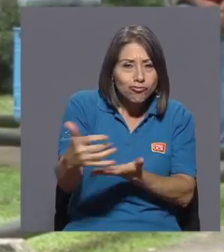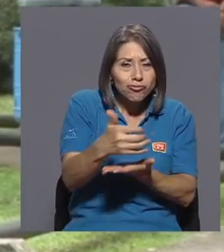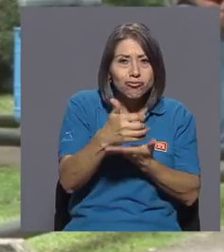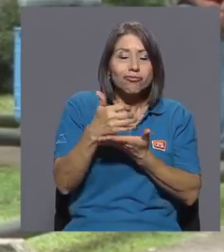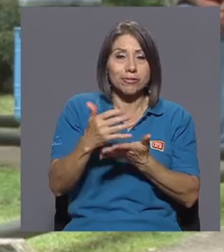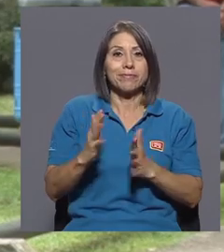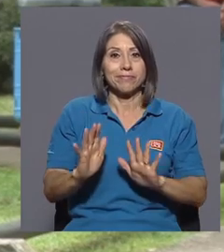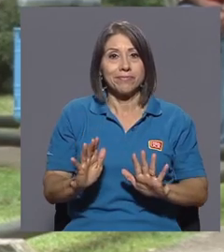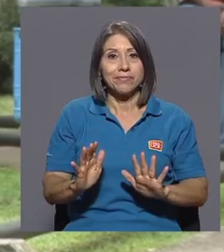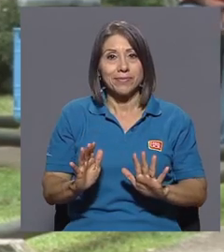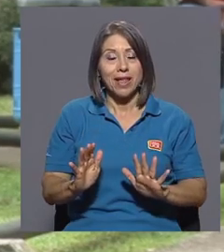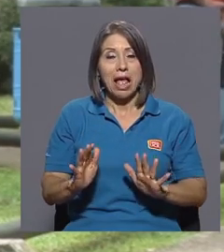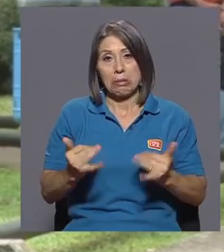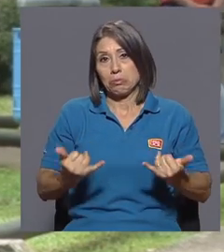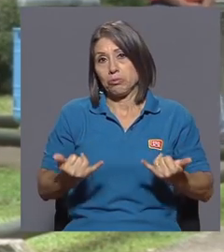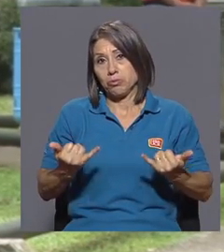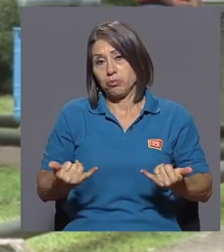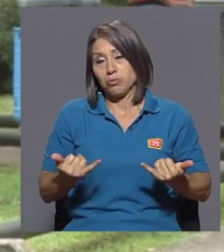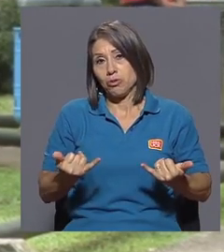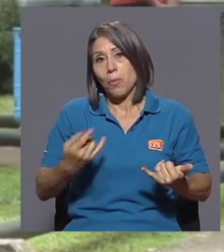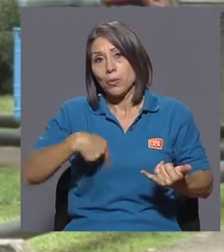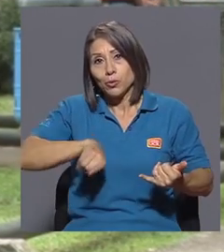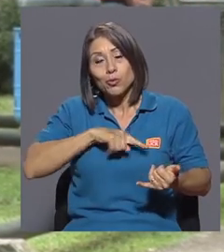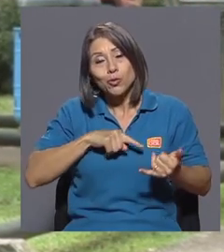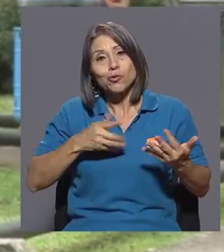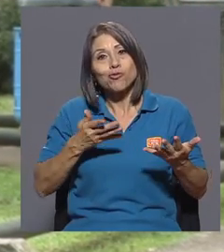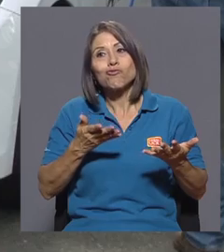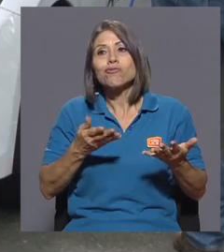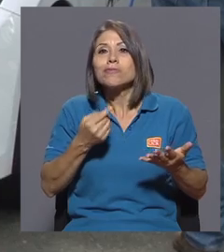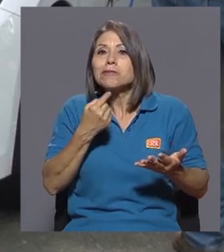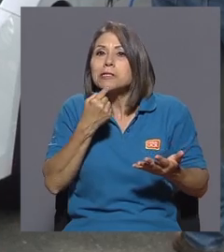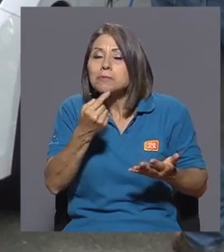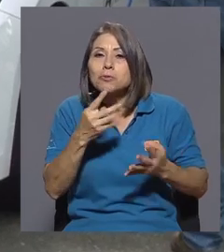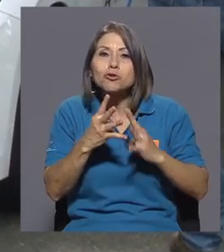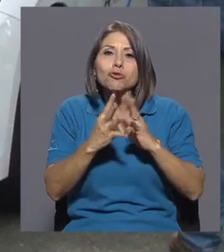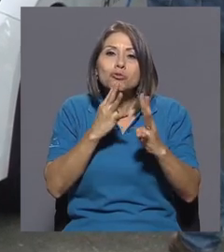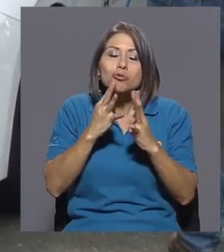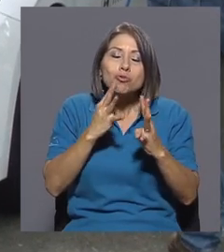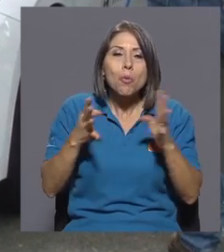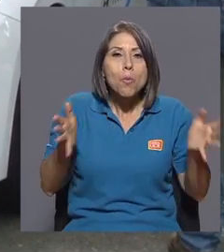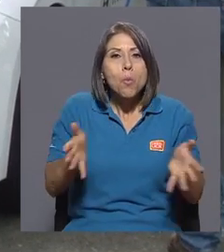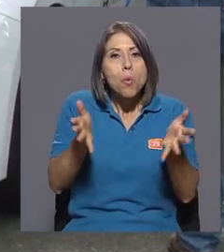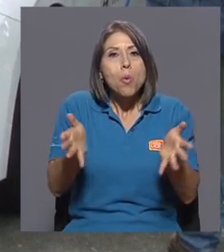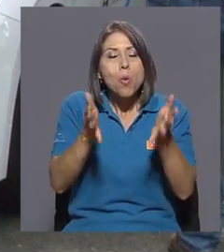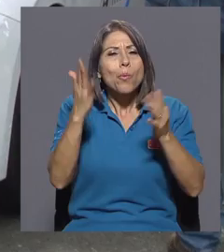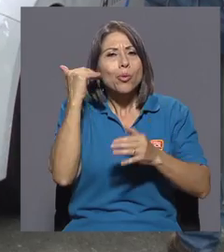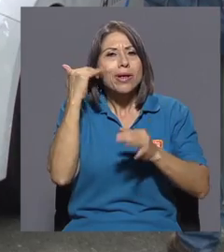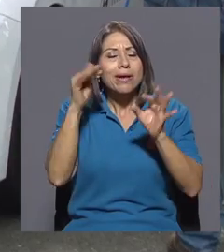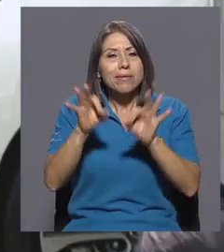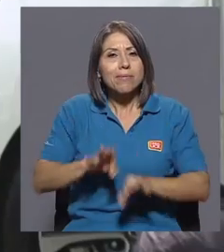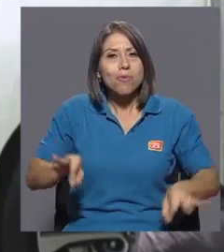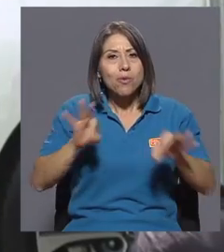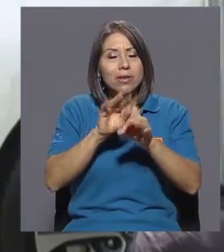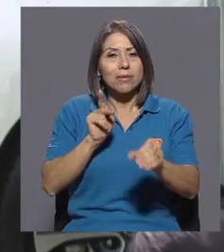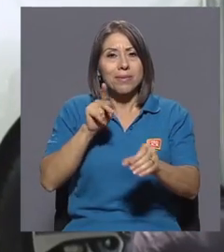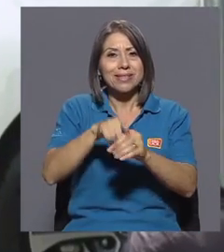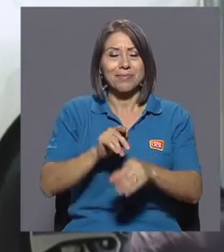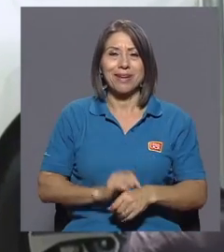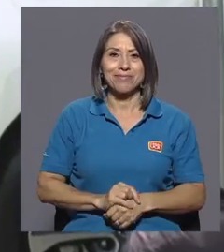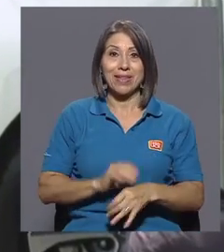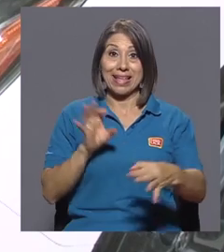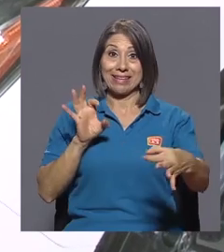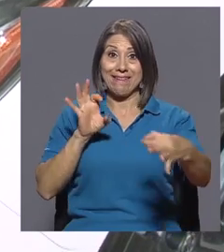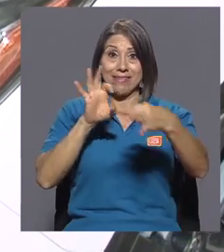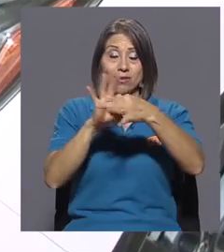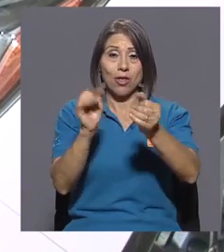Entonces, de momento les dimos una motivación de por qué era importante participar. En el marco del Día Mundial